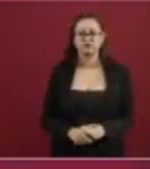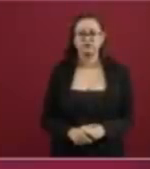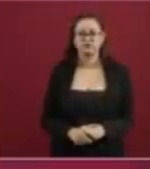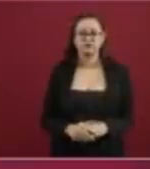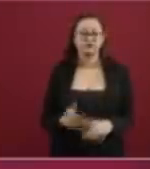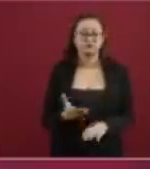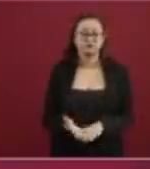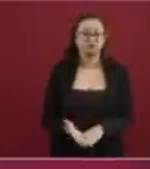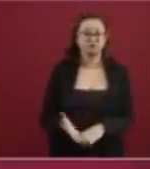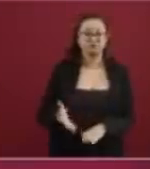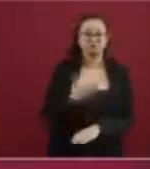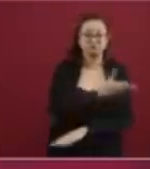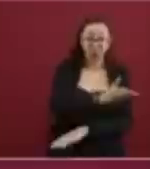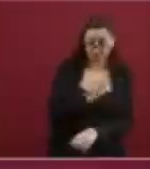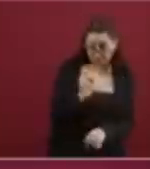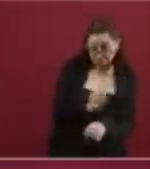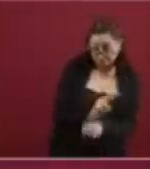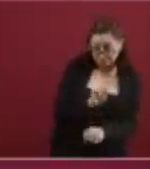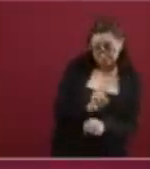que hay ahora.